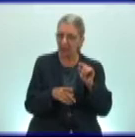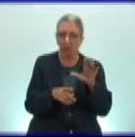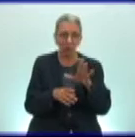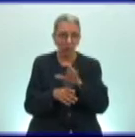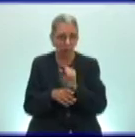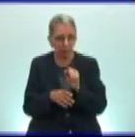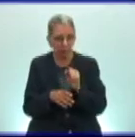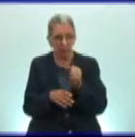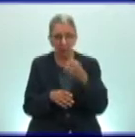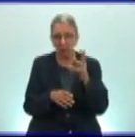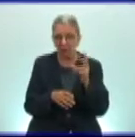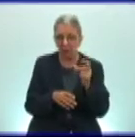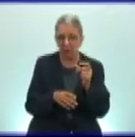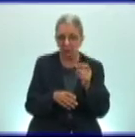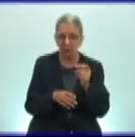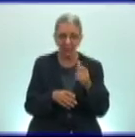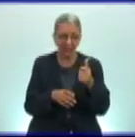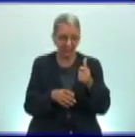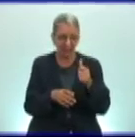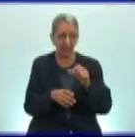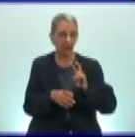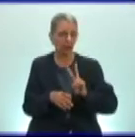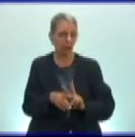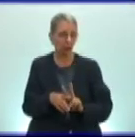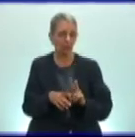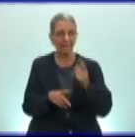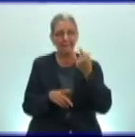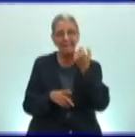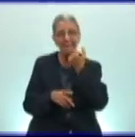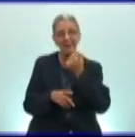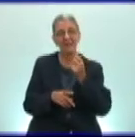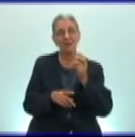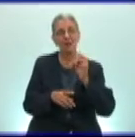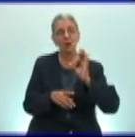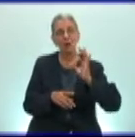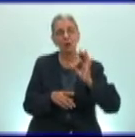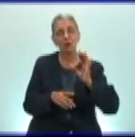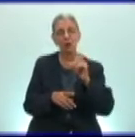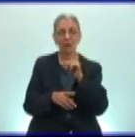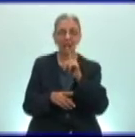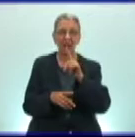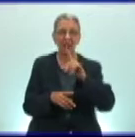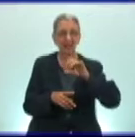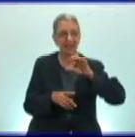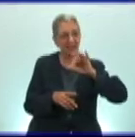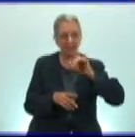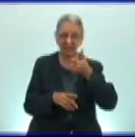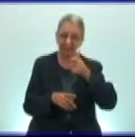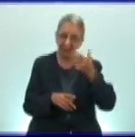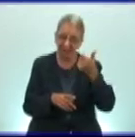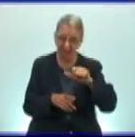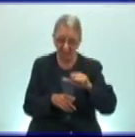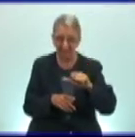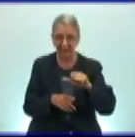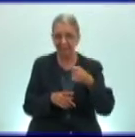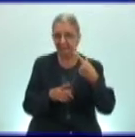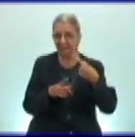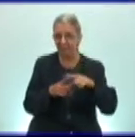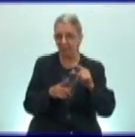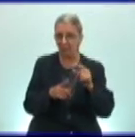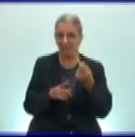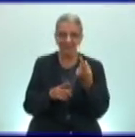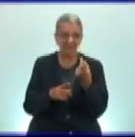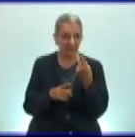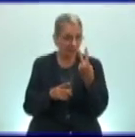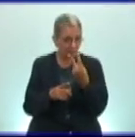10 electrones, pero sabemos que como su número atómico es 12, tiene 12 protones en el núcleo y tiene 12